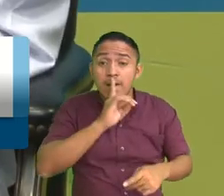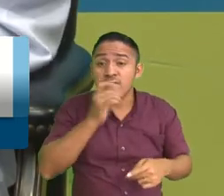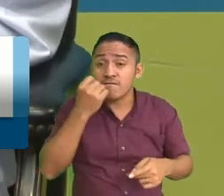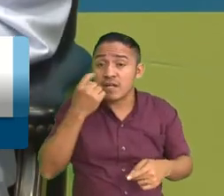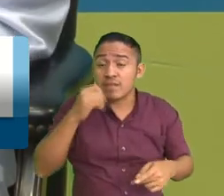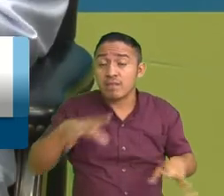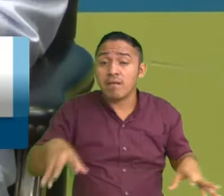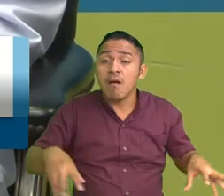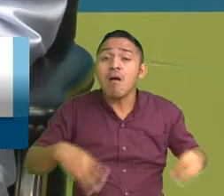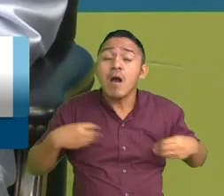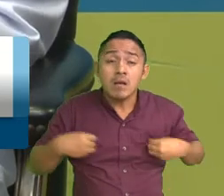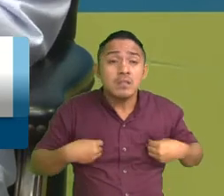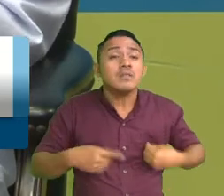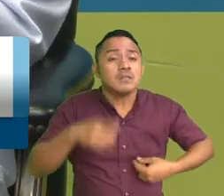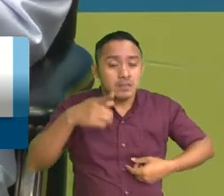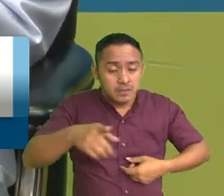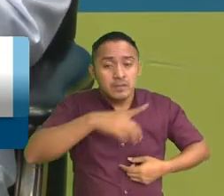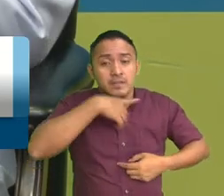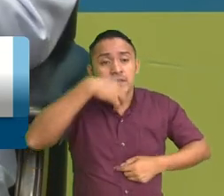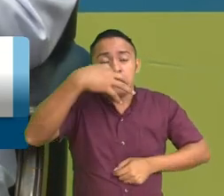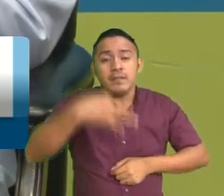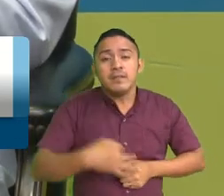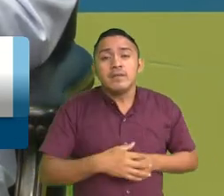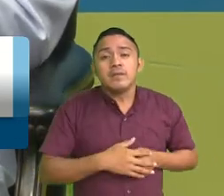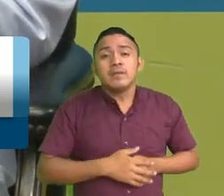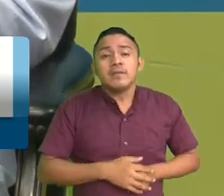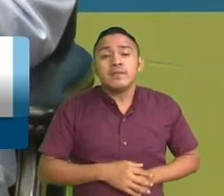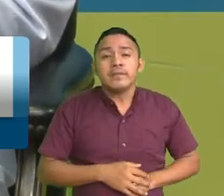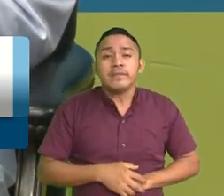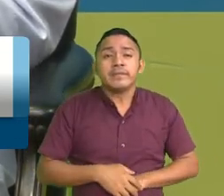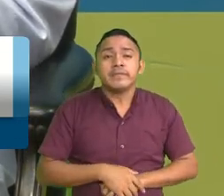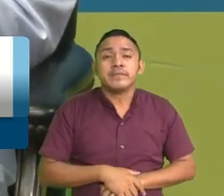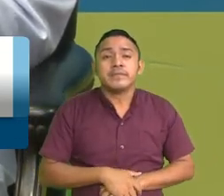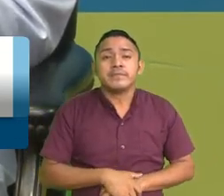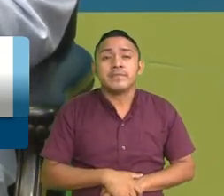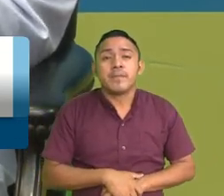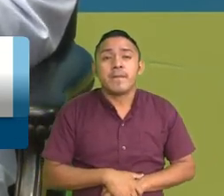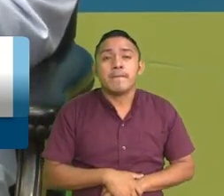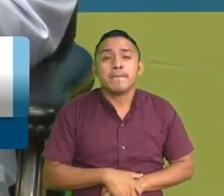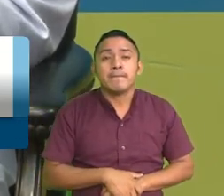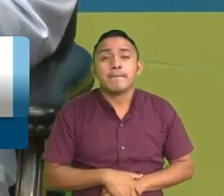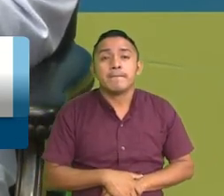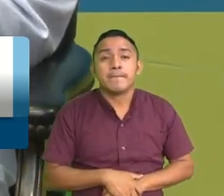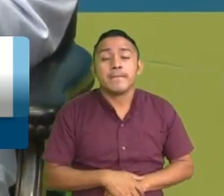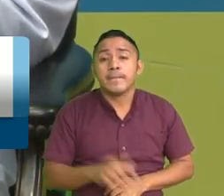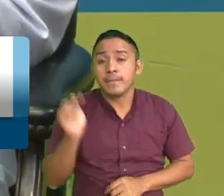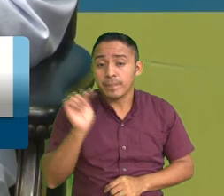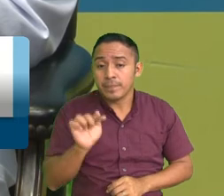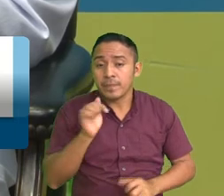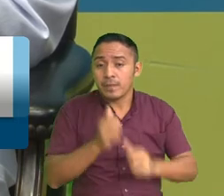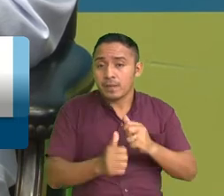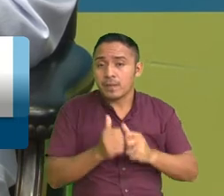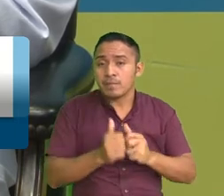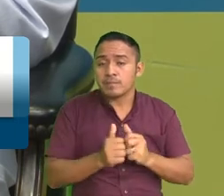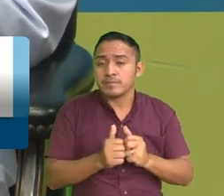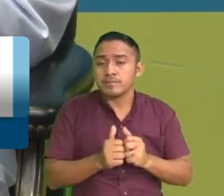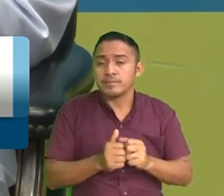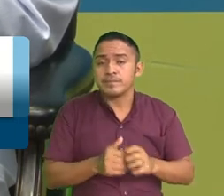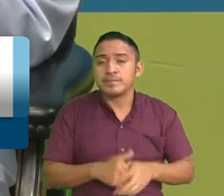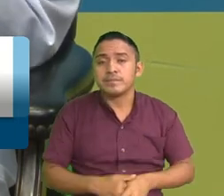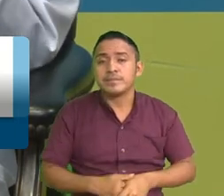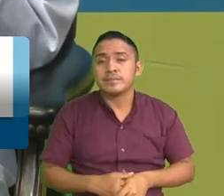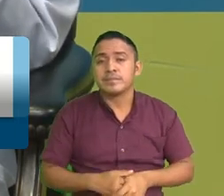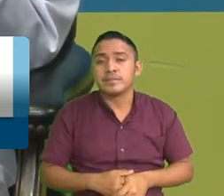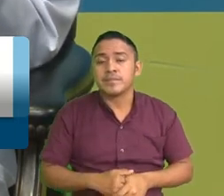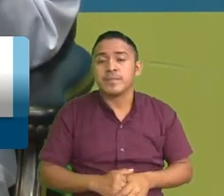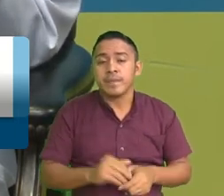existe, como tú dices. Es real. Y aquí hay una situación. ¿Qué sucede? Hay